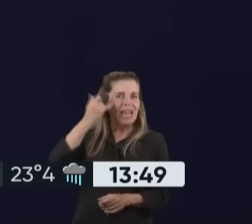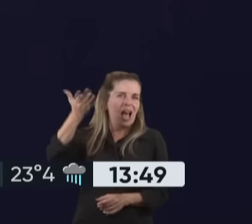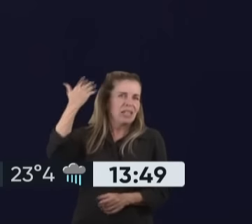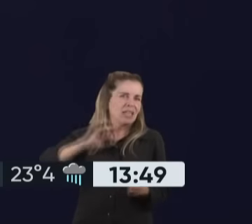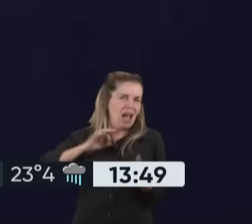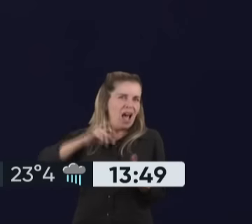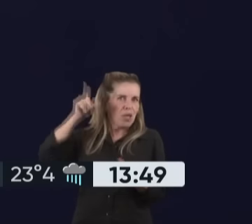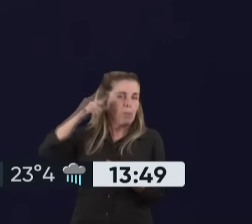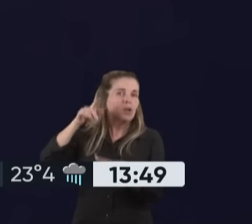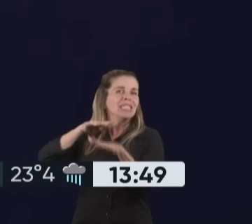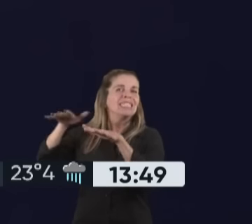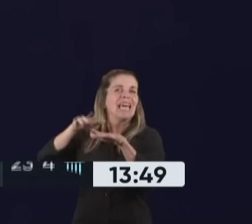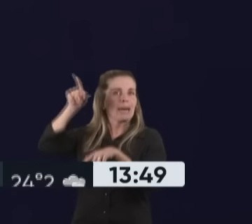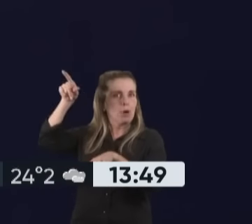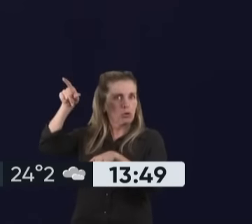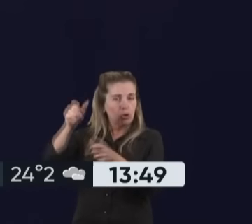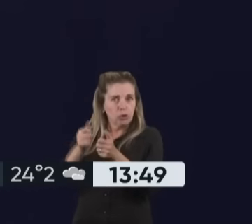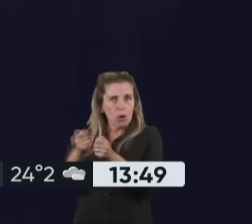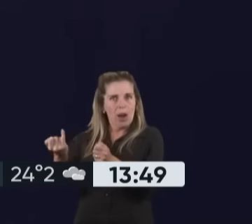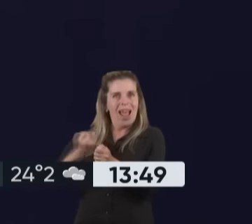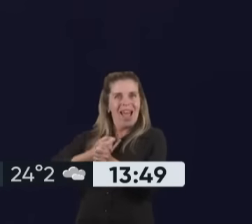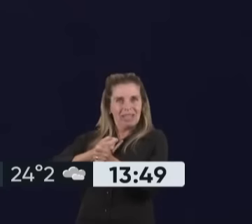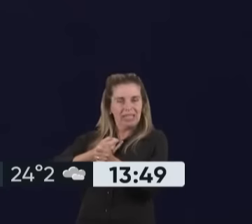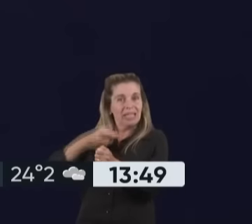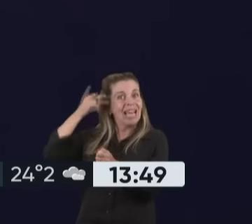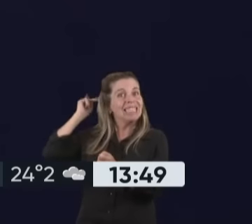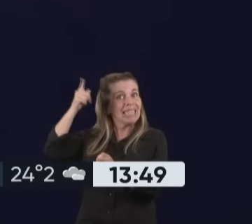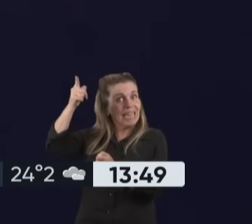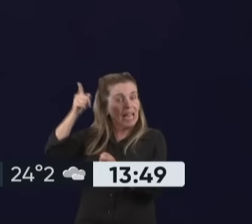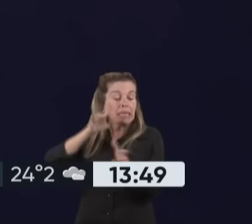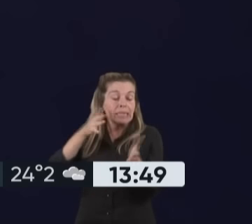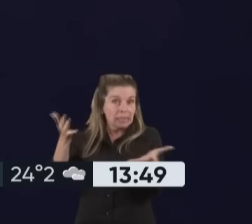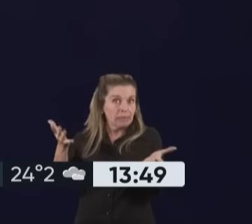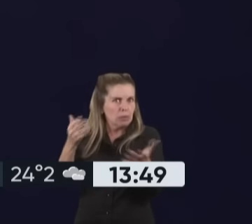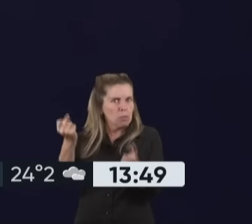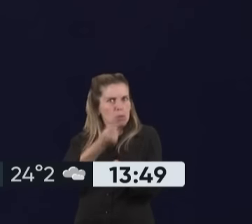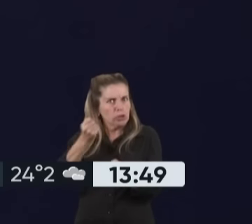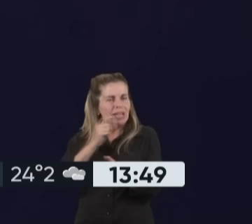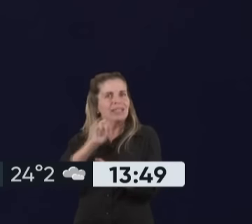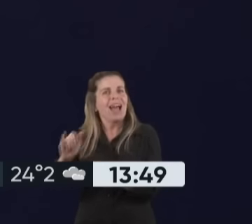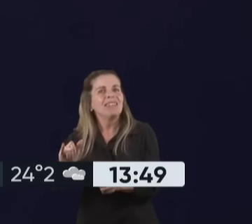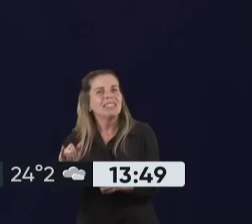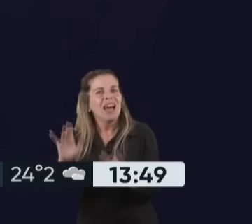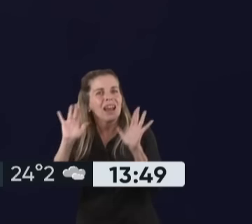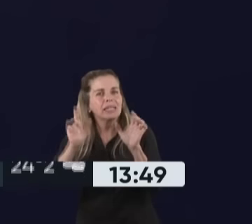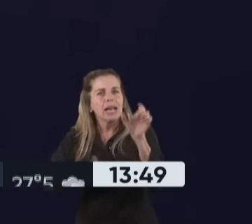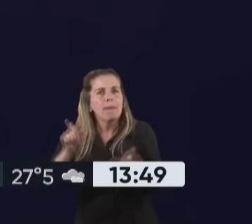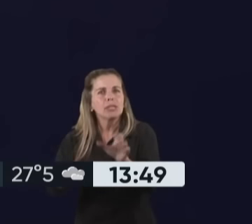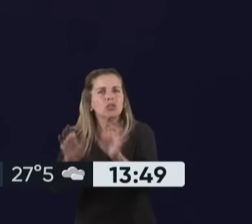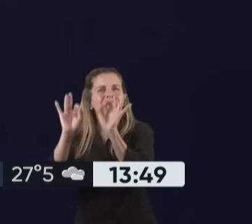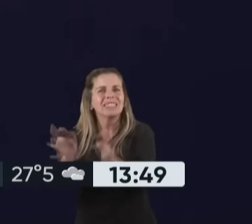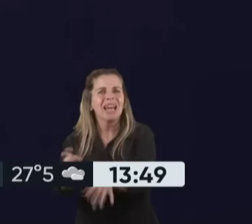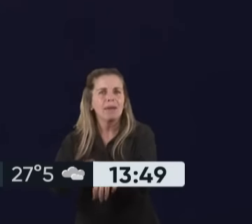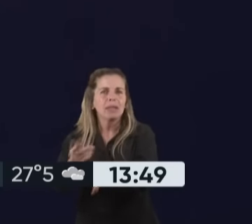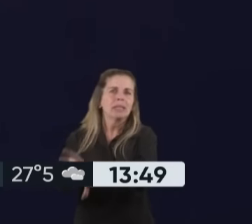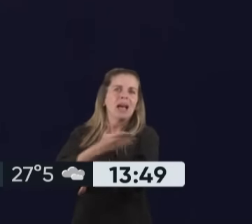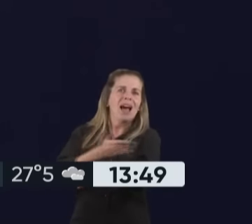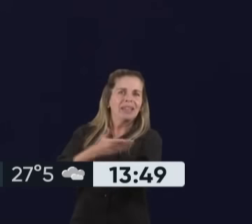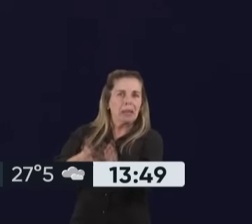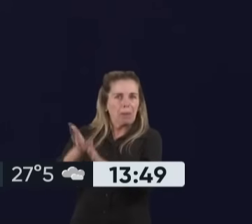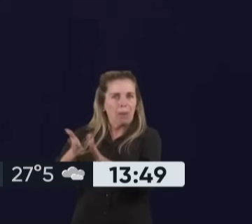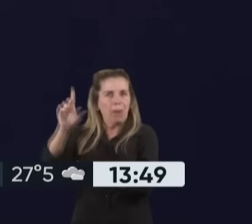los terremotos, avisan, no siempre logran salir, pero bueno, el aviso y el darle importancia a estos